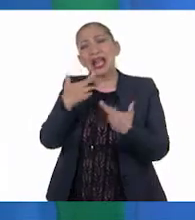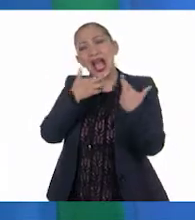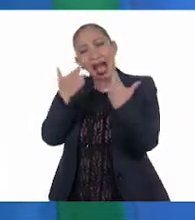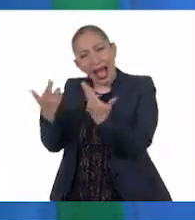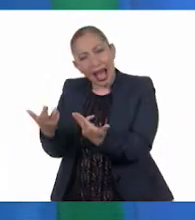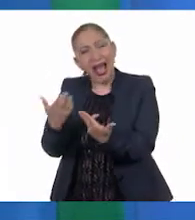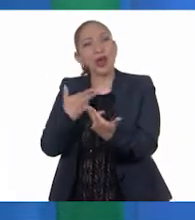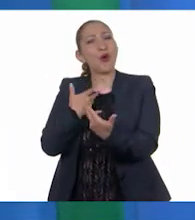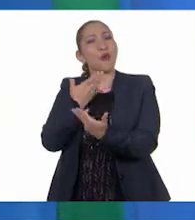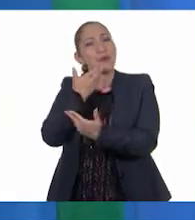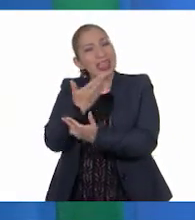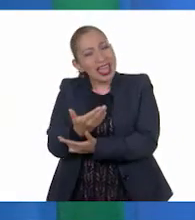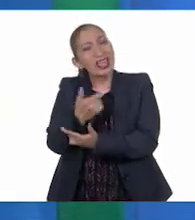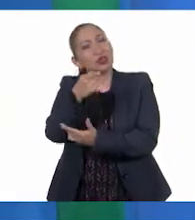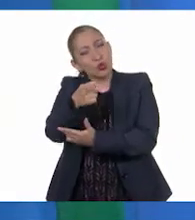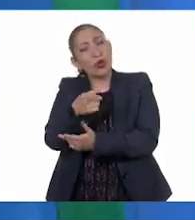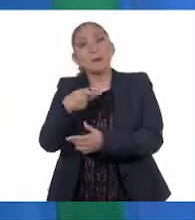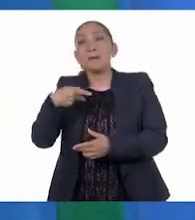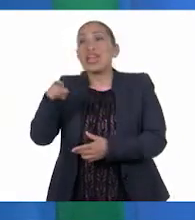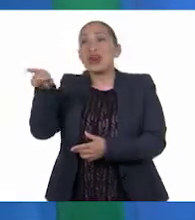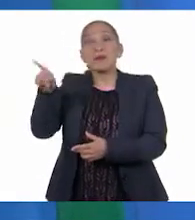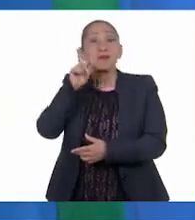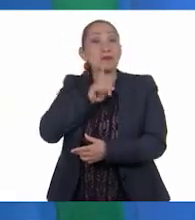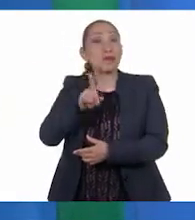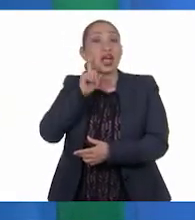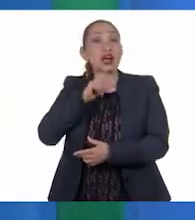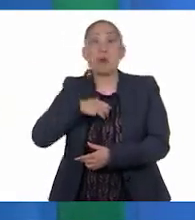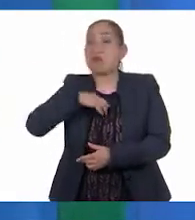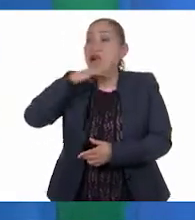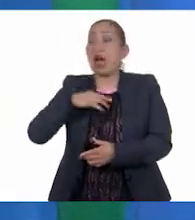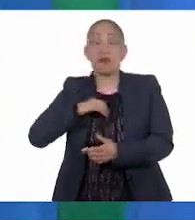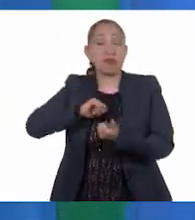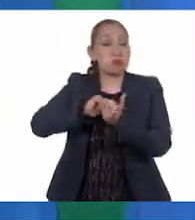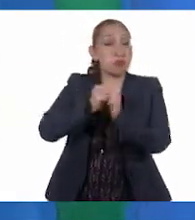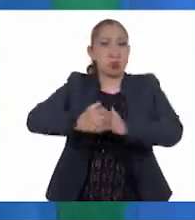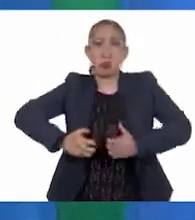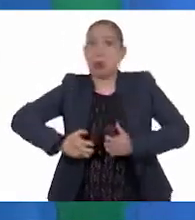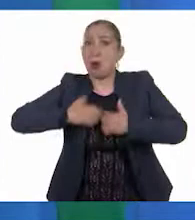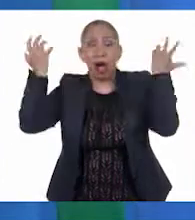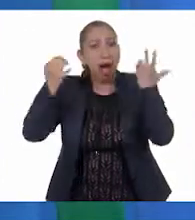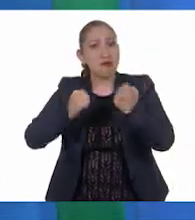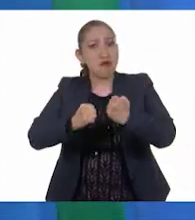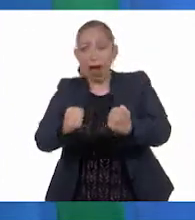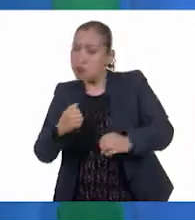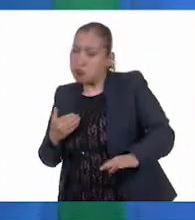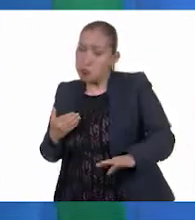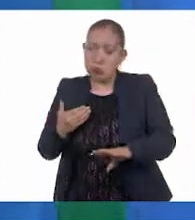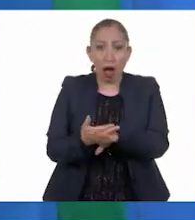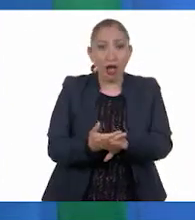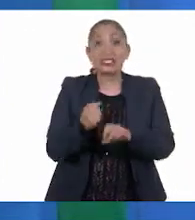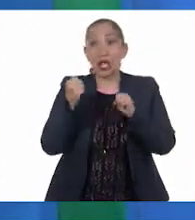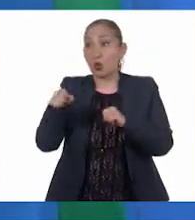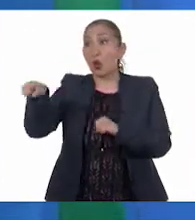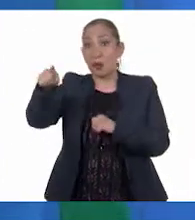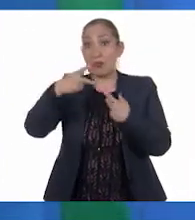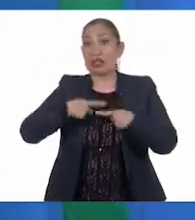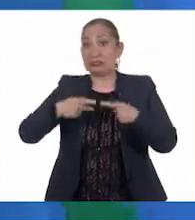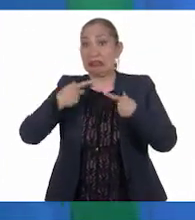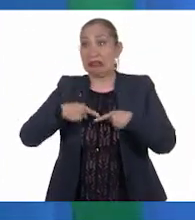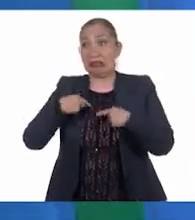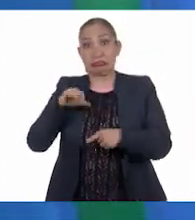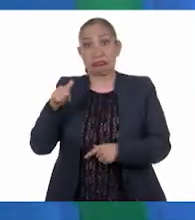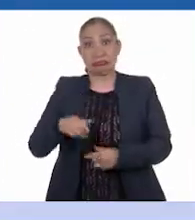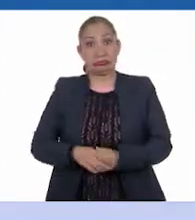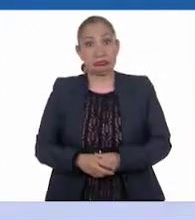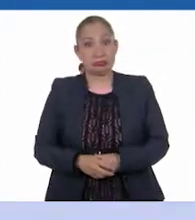Querías darle un obsequio a la pirata, pero ella ni cuenta se dio porque explotó contigo y seguro explotó también con los